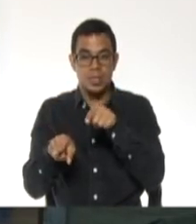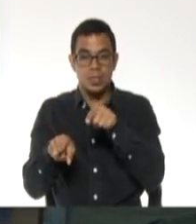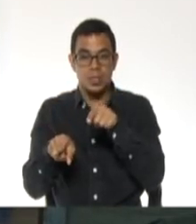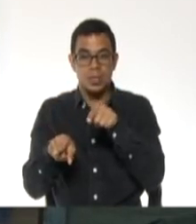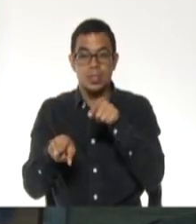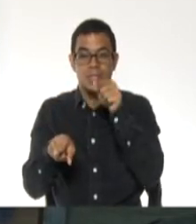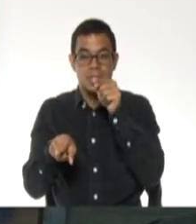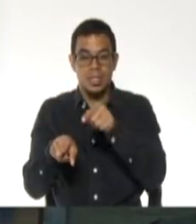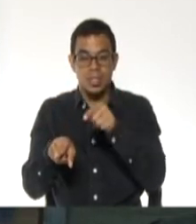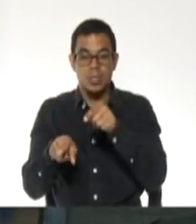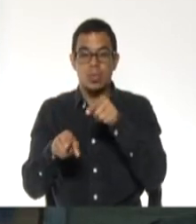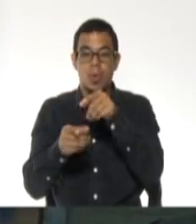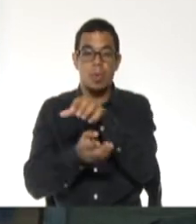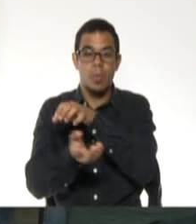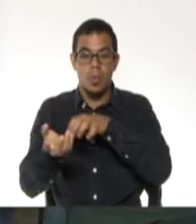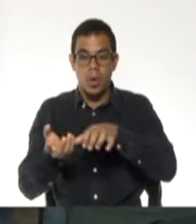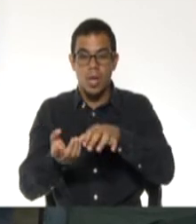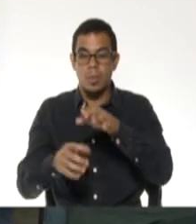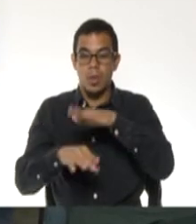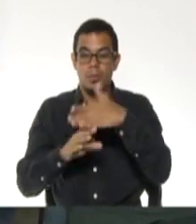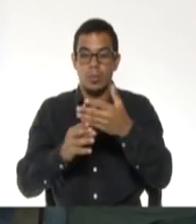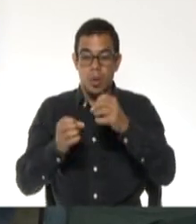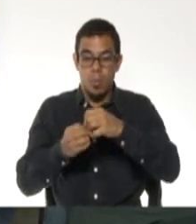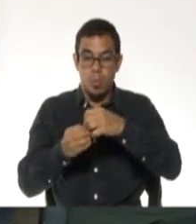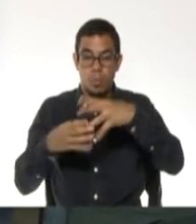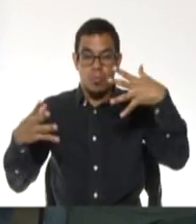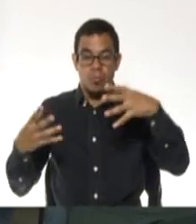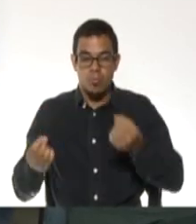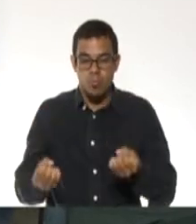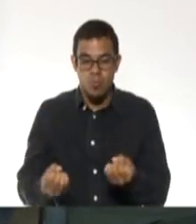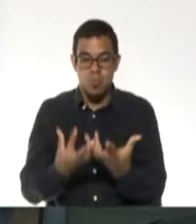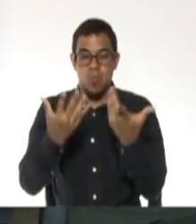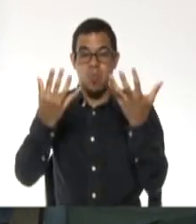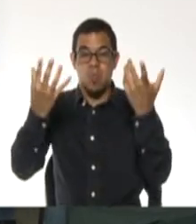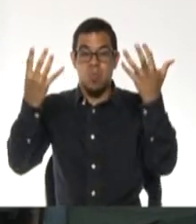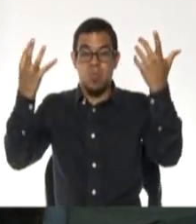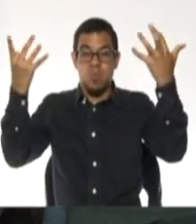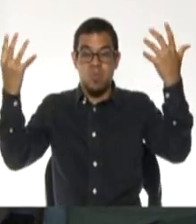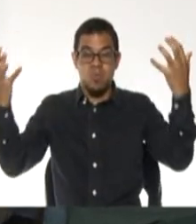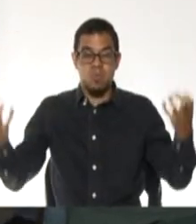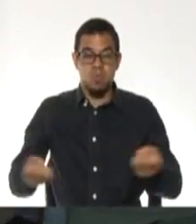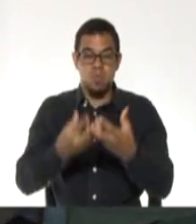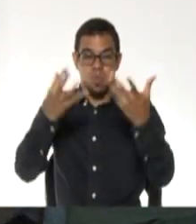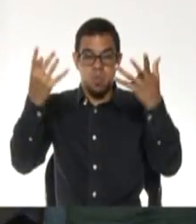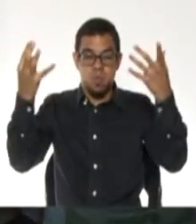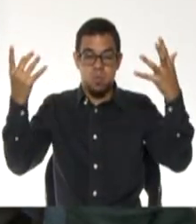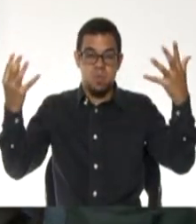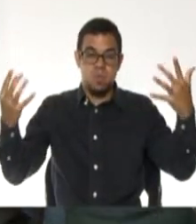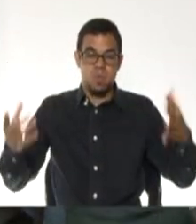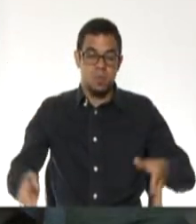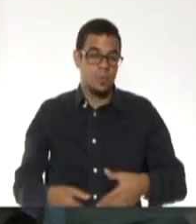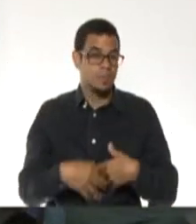de incendios y es causante de accidentes en las edificaciones. Wow, imagínense.